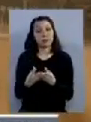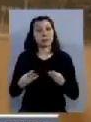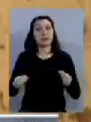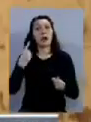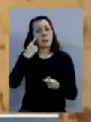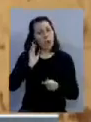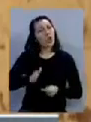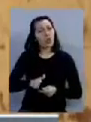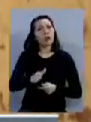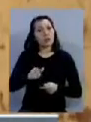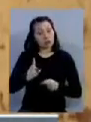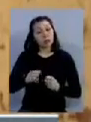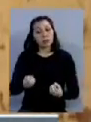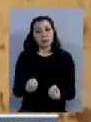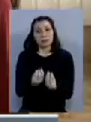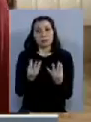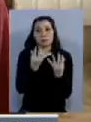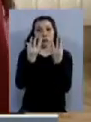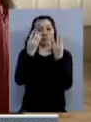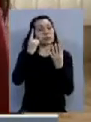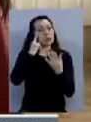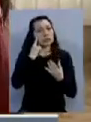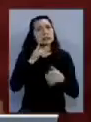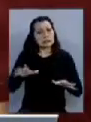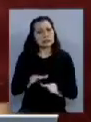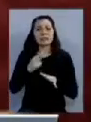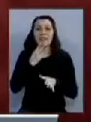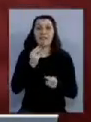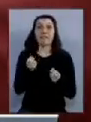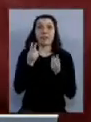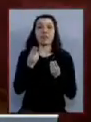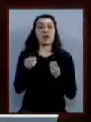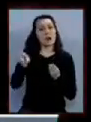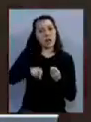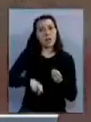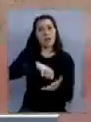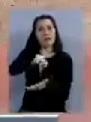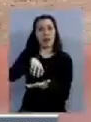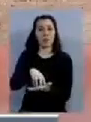pero continúan respirando. Una crónica de sobrevivencia que el pueblo repite.